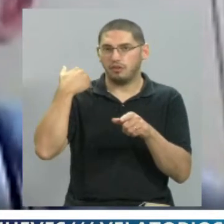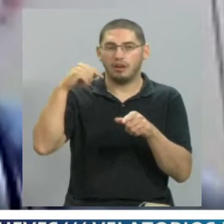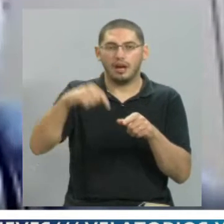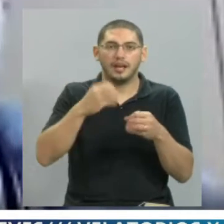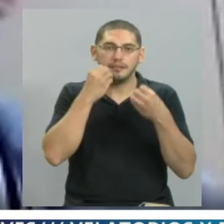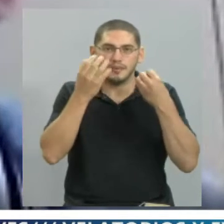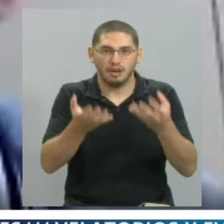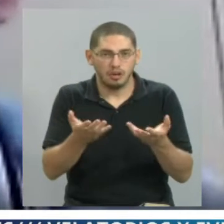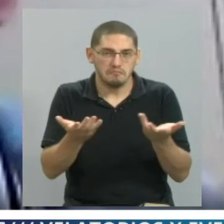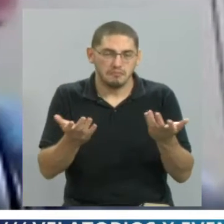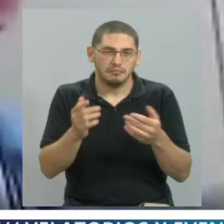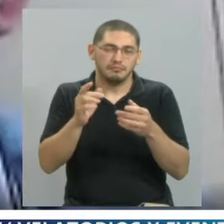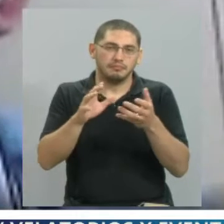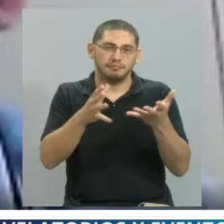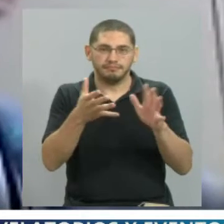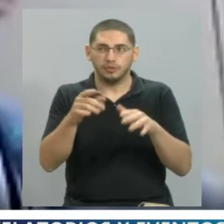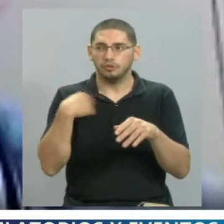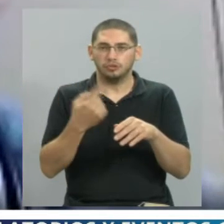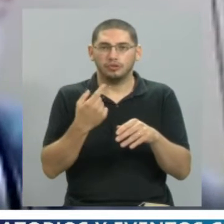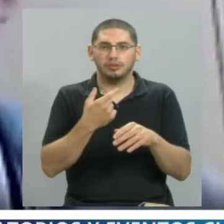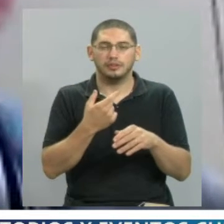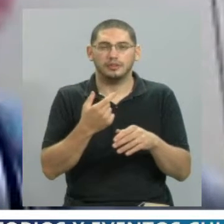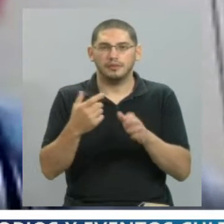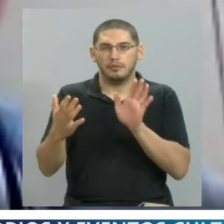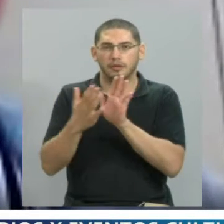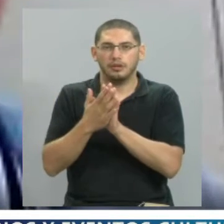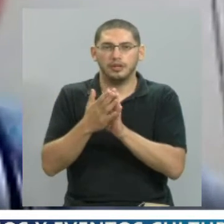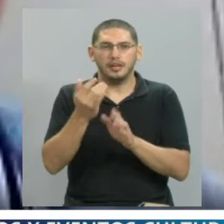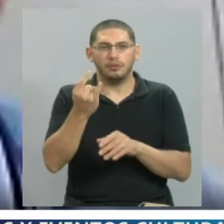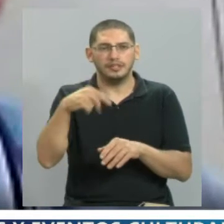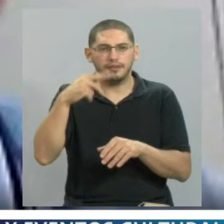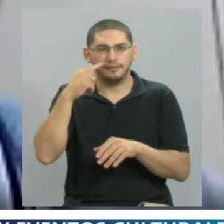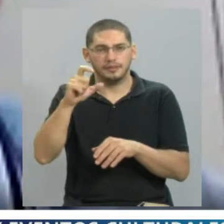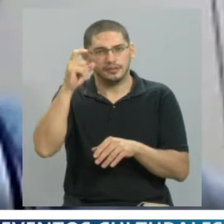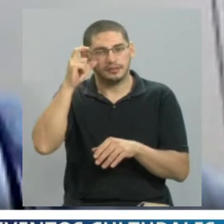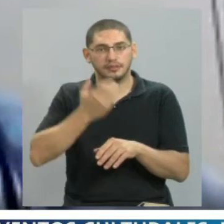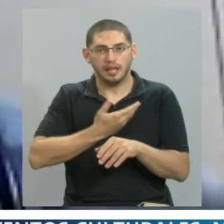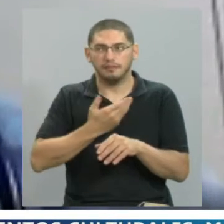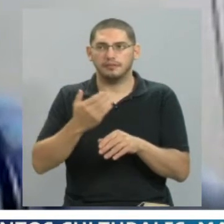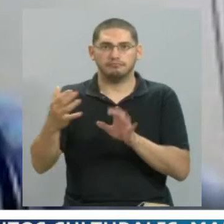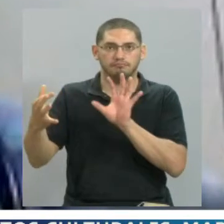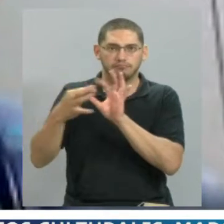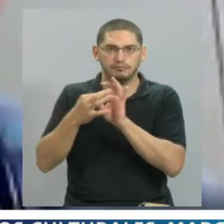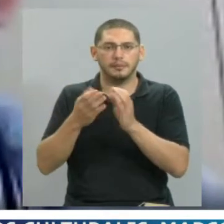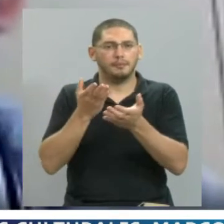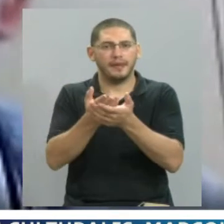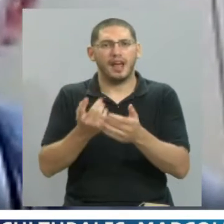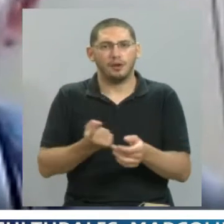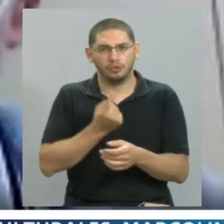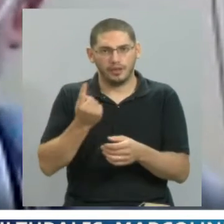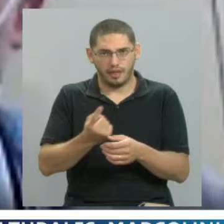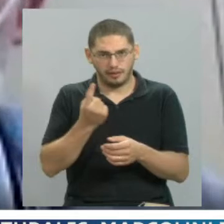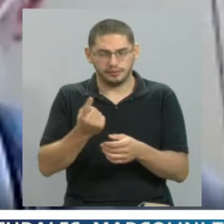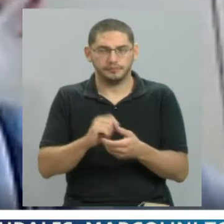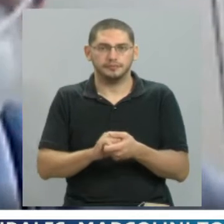nosotros proponemos y en el documento que hemos emitido en conjunto con UNICEF en el día de la fecha, lo que pedimos a las autoridades que una vez